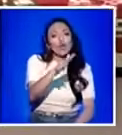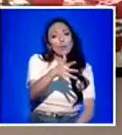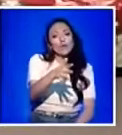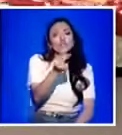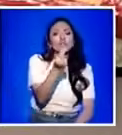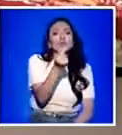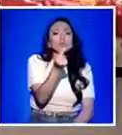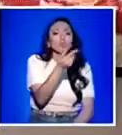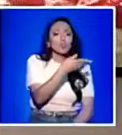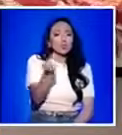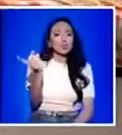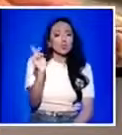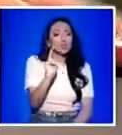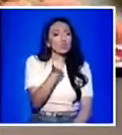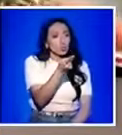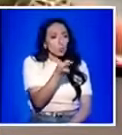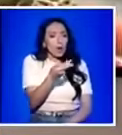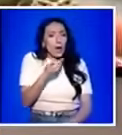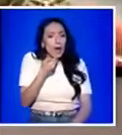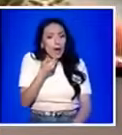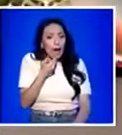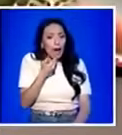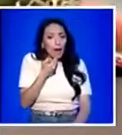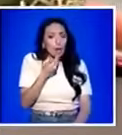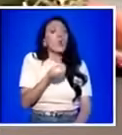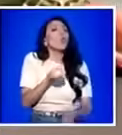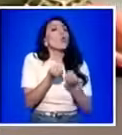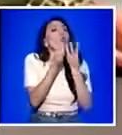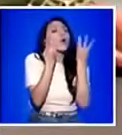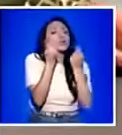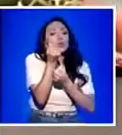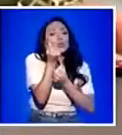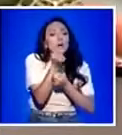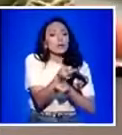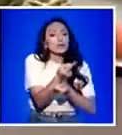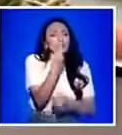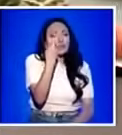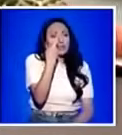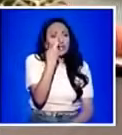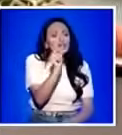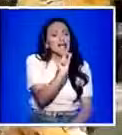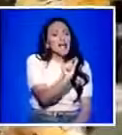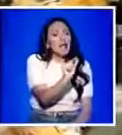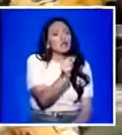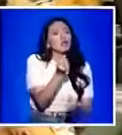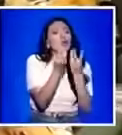que ustedes tienen algún combo, algún combito para llevar. Son 12 granos, ¿no?